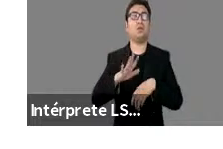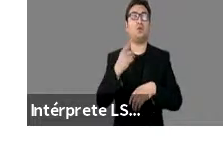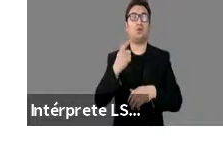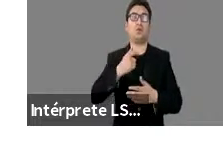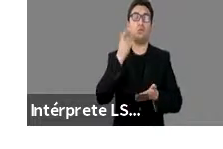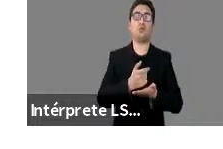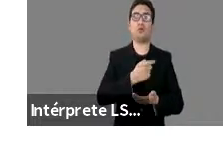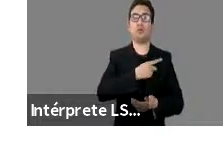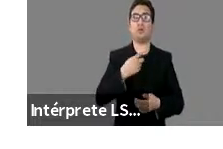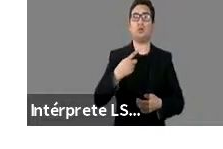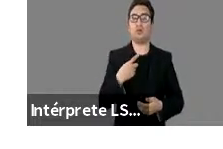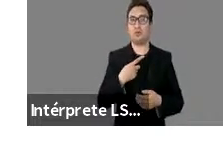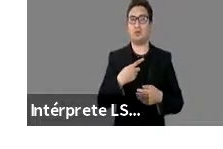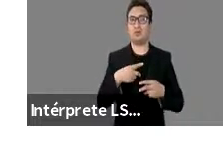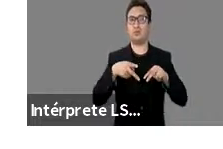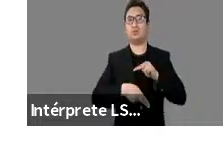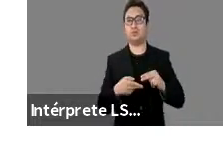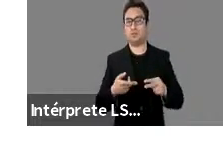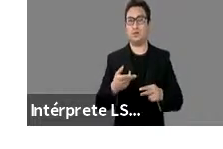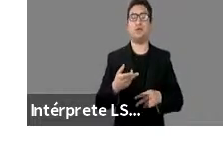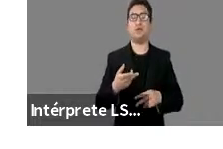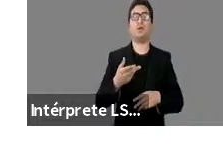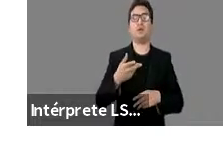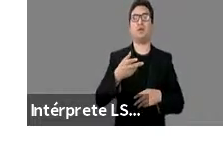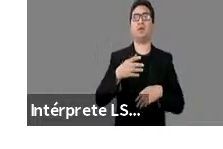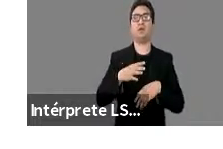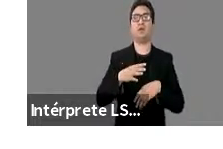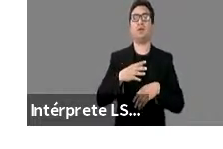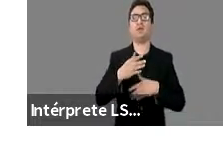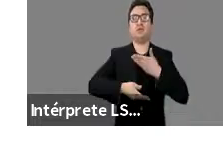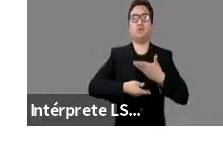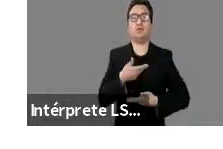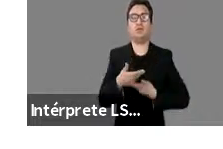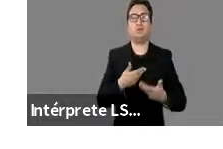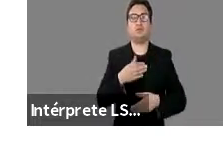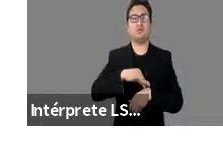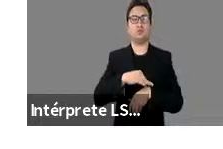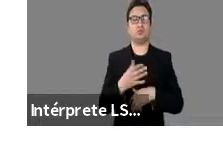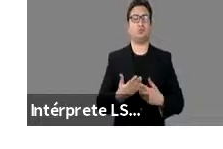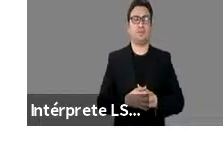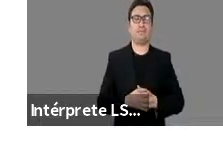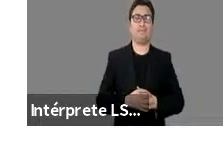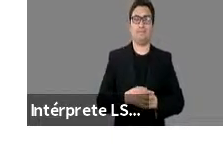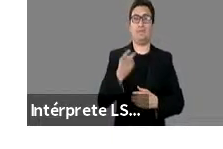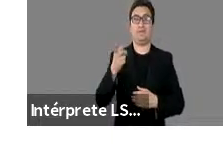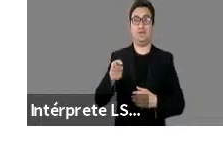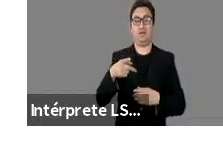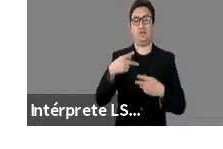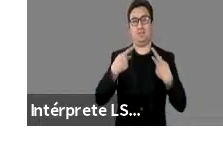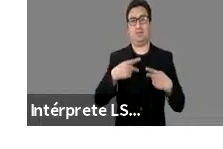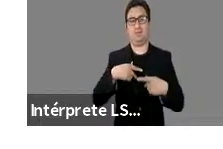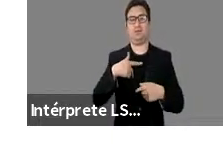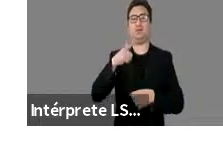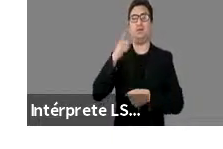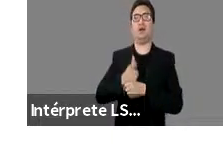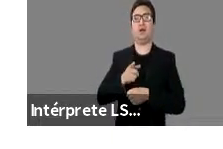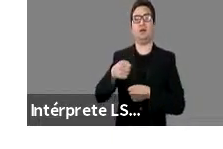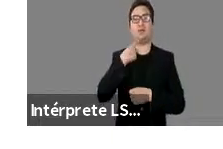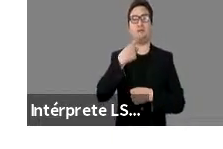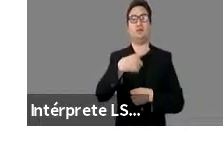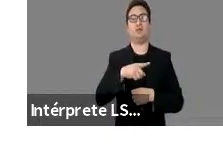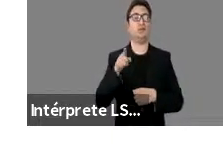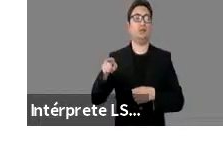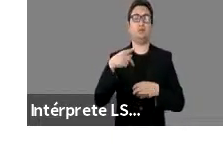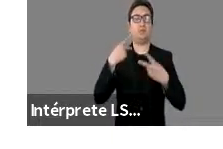de los servicios médicos prestados. Esa persona, yo me di cuenta de la demanda que no tenía